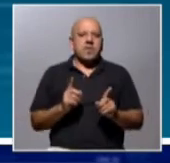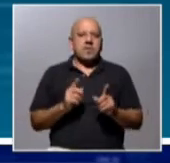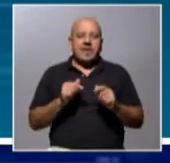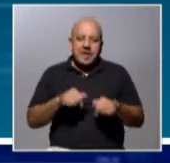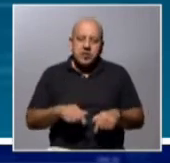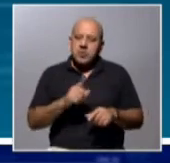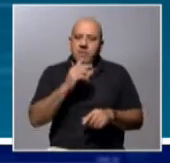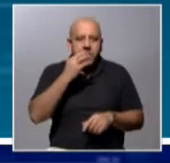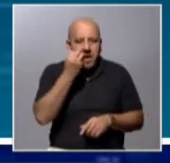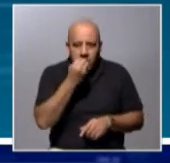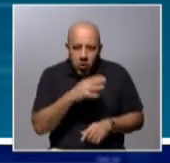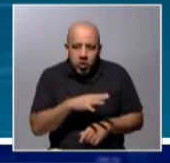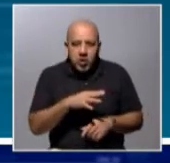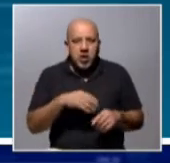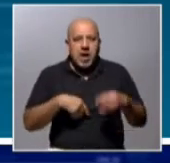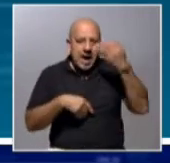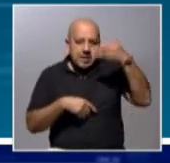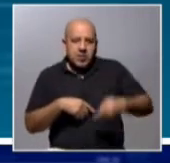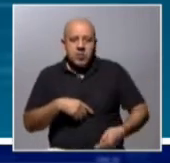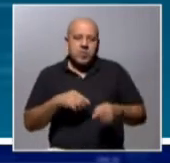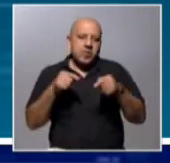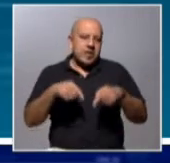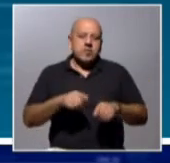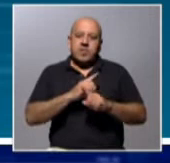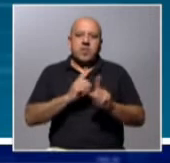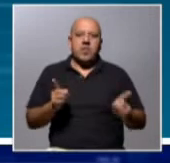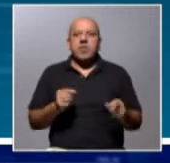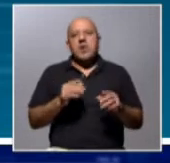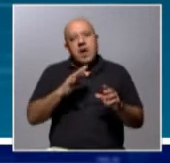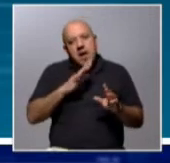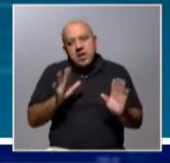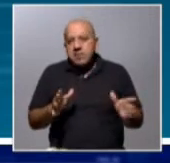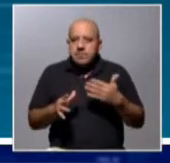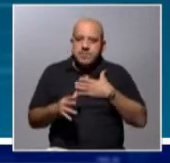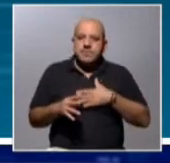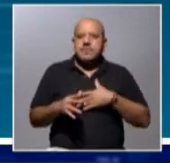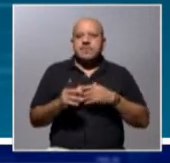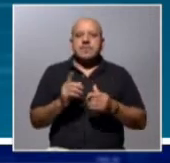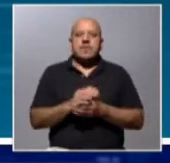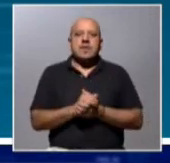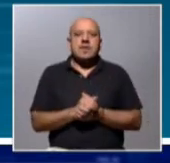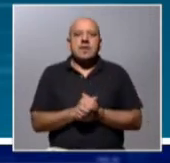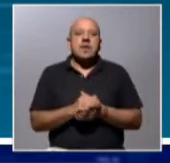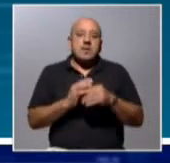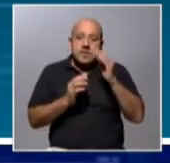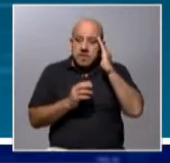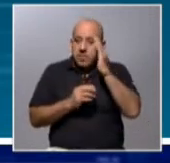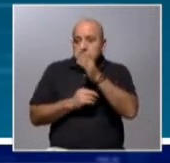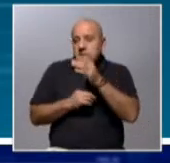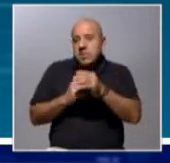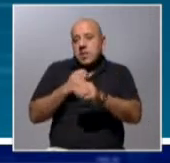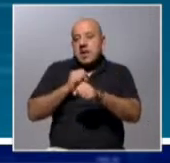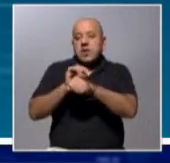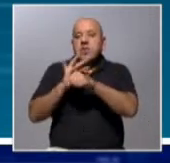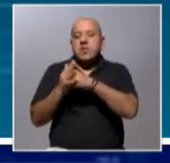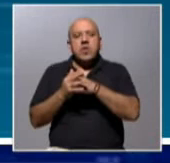productiva, no es del todo saludable ni para uno ni para los demás, como es esto, por ejemplo, de pedirle a un vecino que se mude porque sabemos que tiene